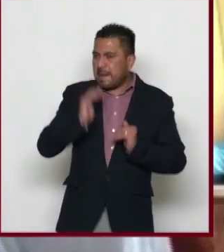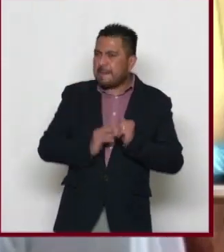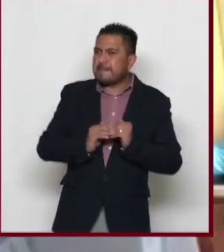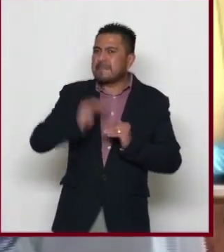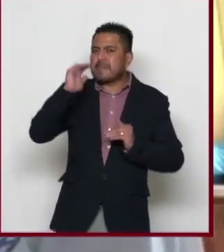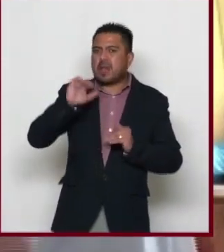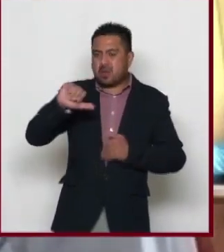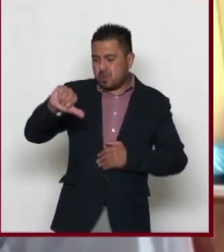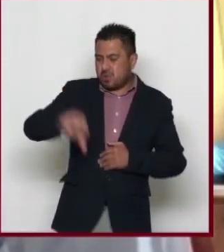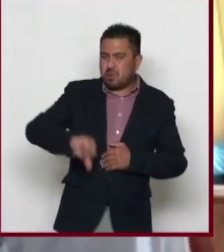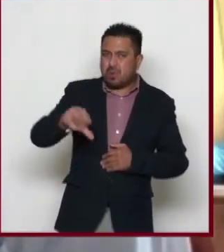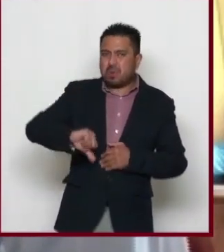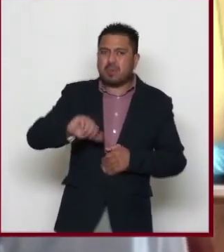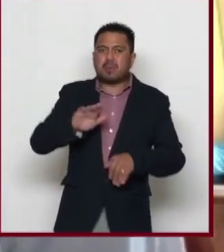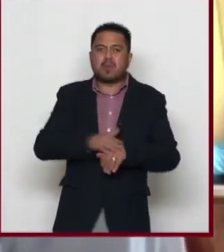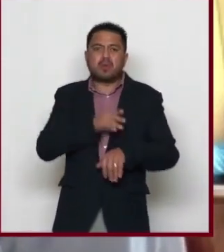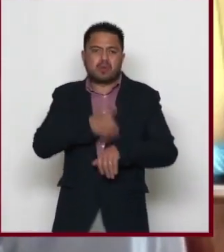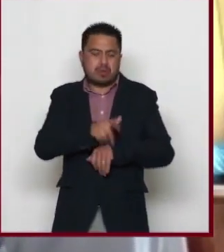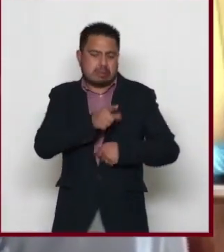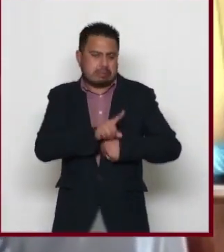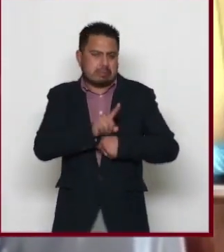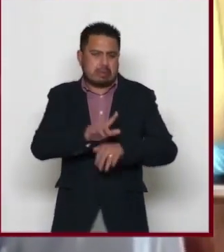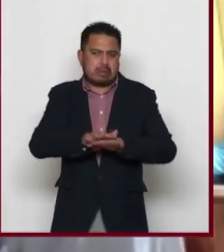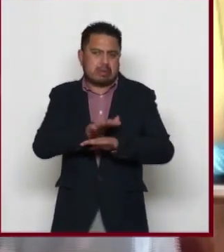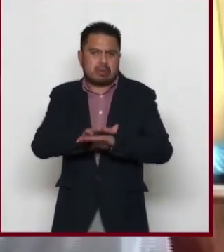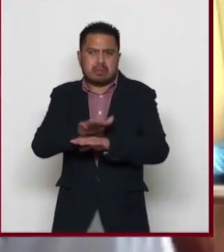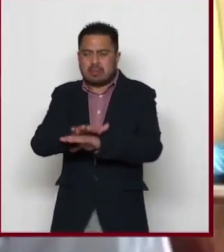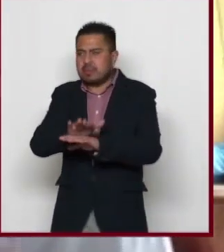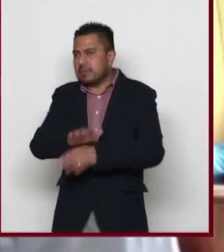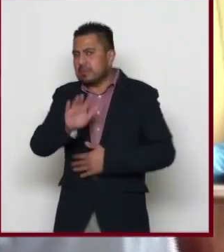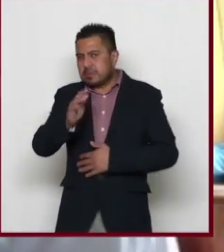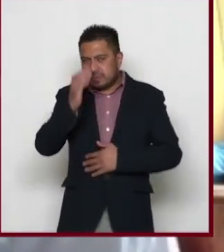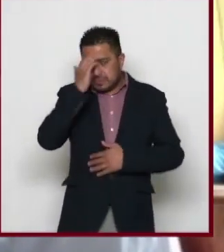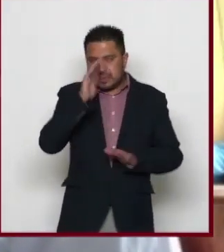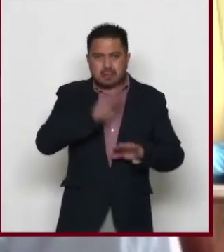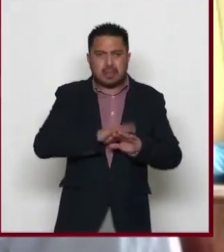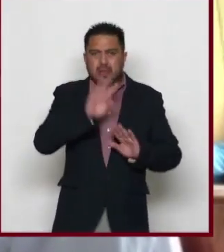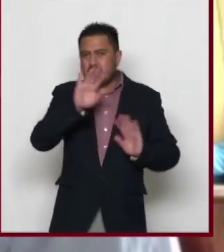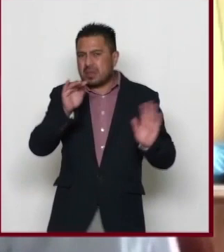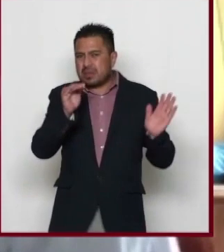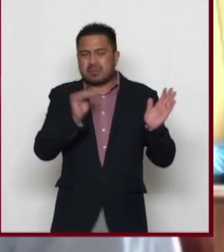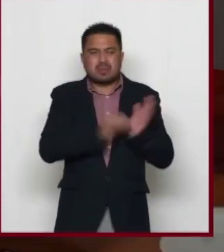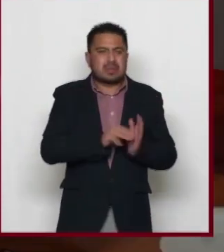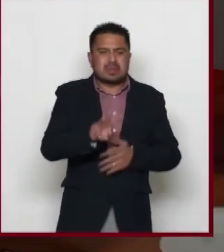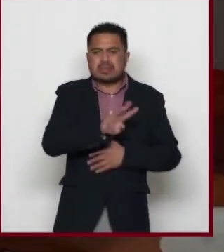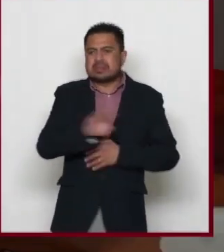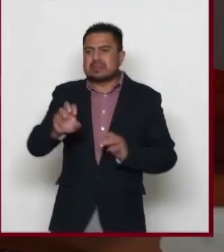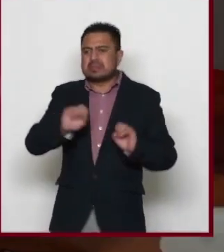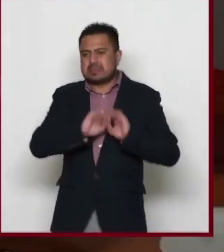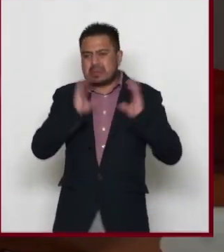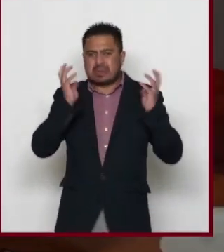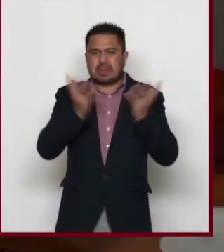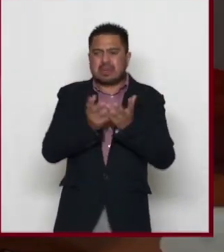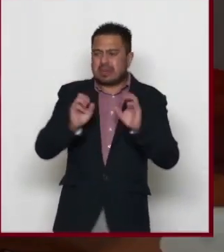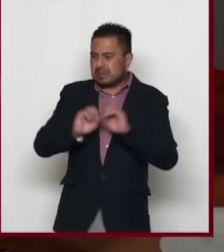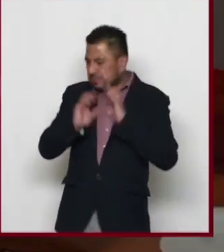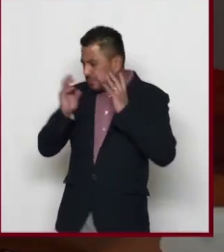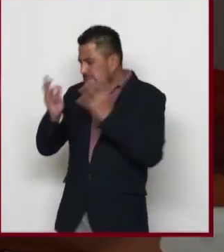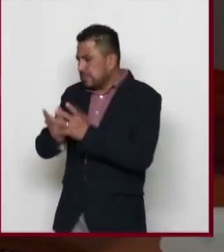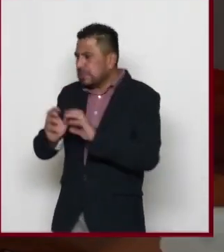Lo primero es que hasta ahorita conocemos más al día de hoy, porque este número cambia todos los días, conocemos más